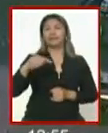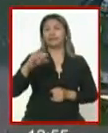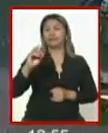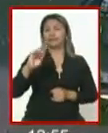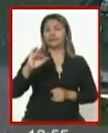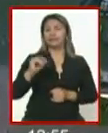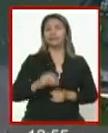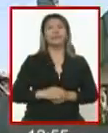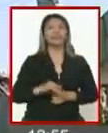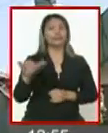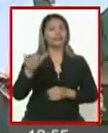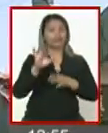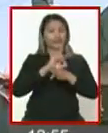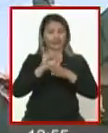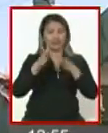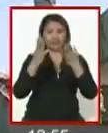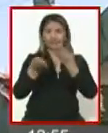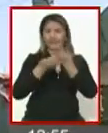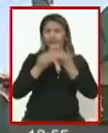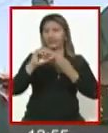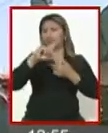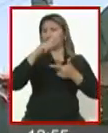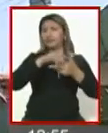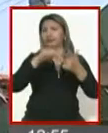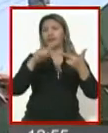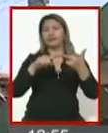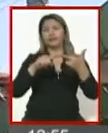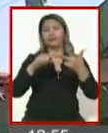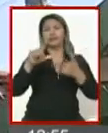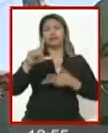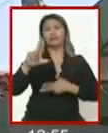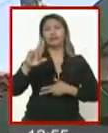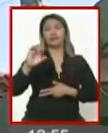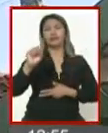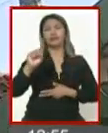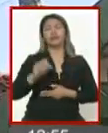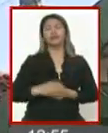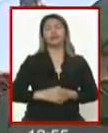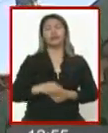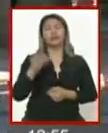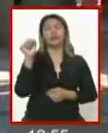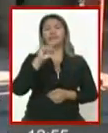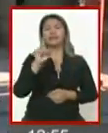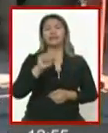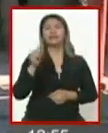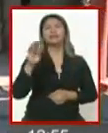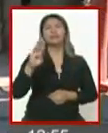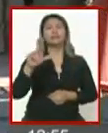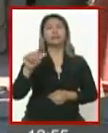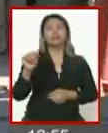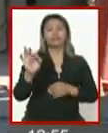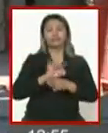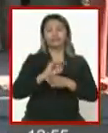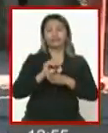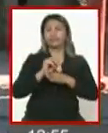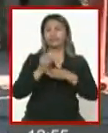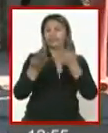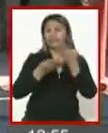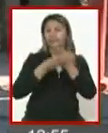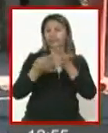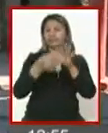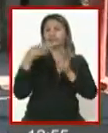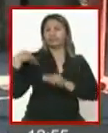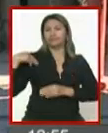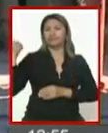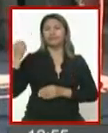también funcionaria del Banco Económico. Y el tercer declarante fue Luis Ángelo Freking Zavala, funcionario del Banco Unión, los cuales